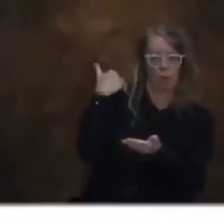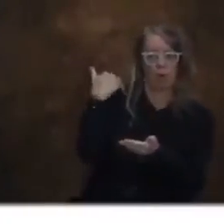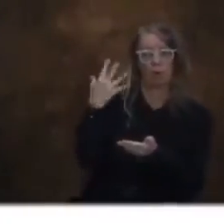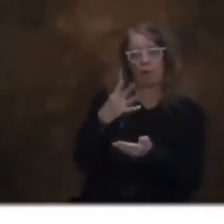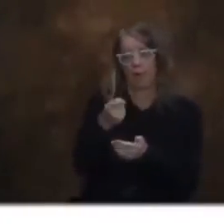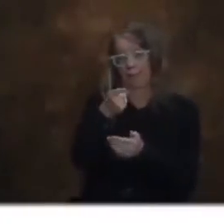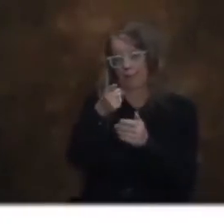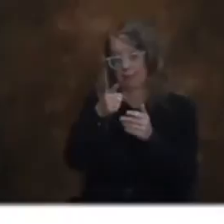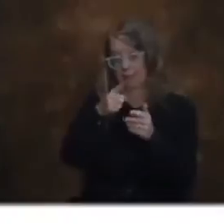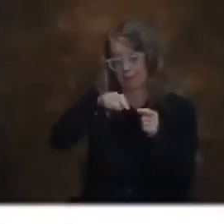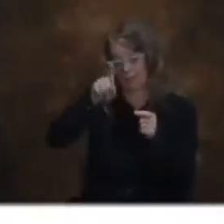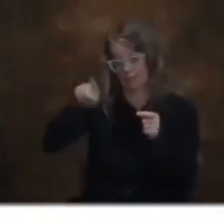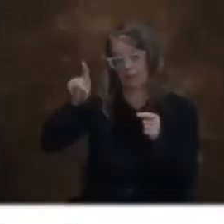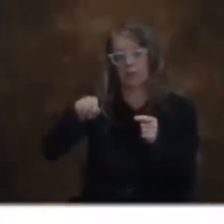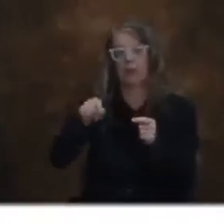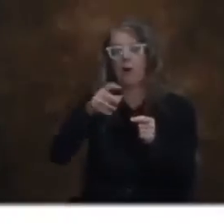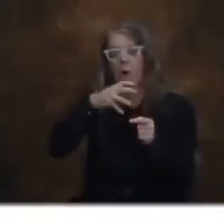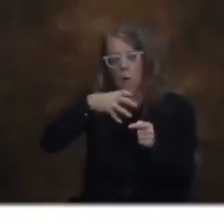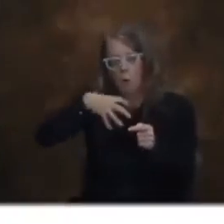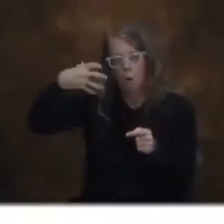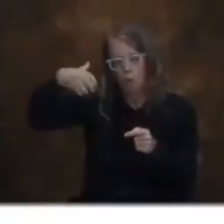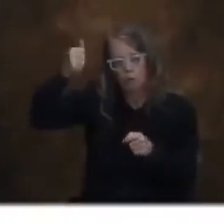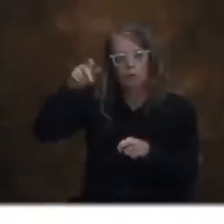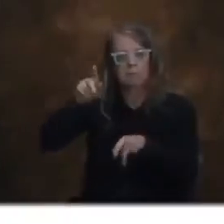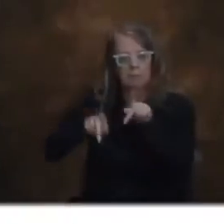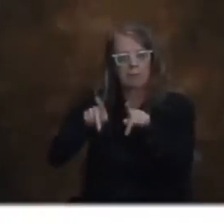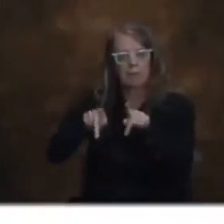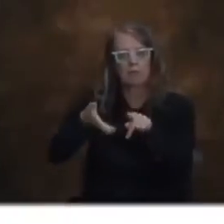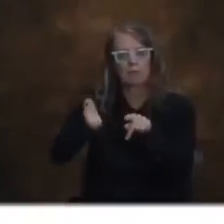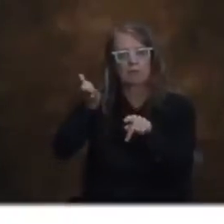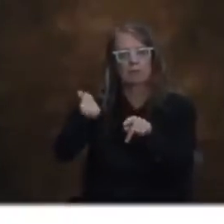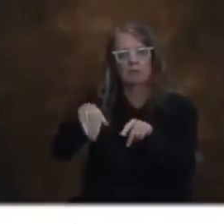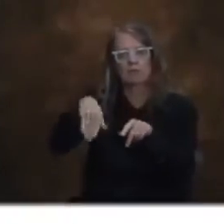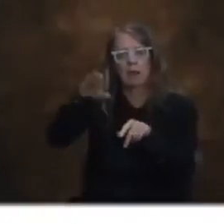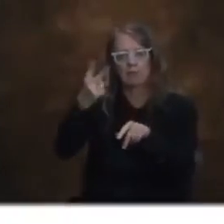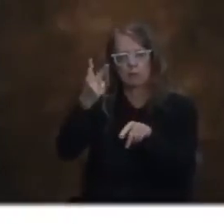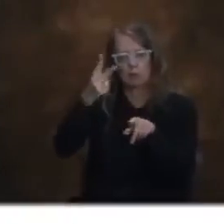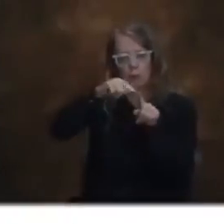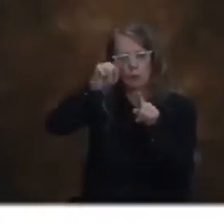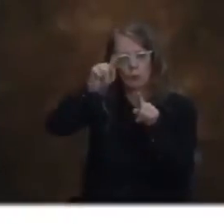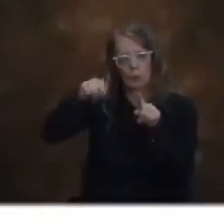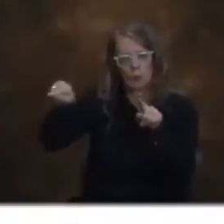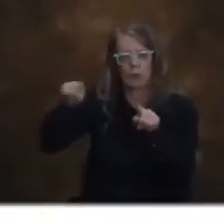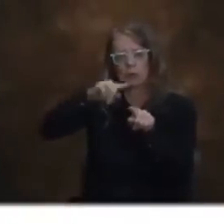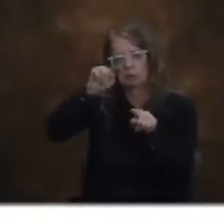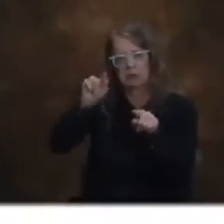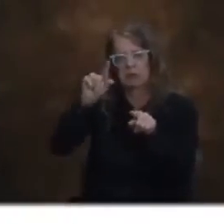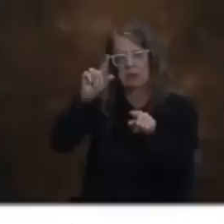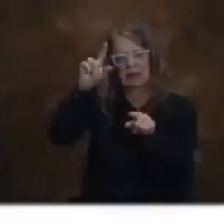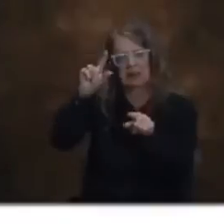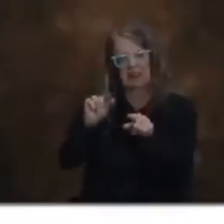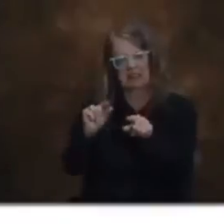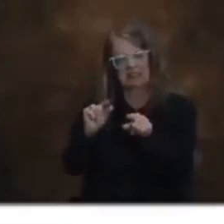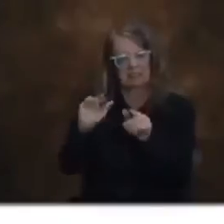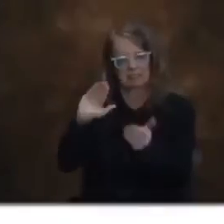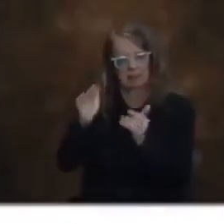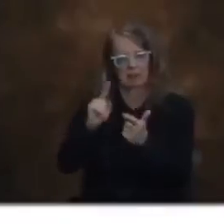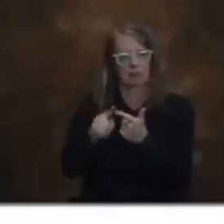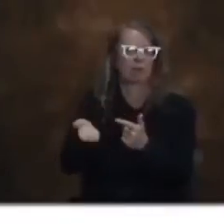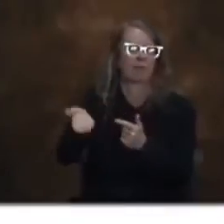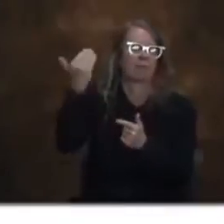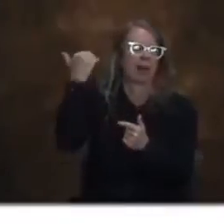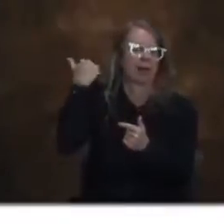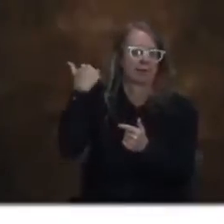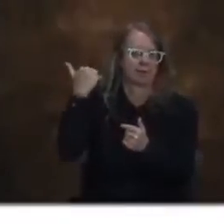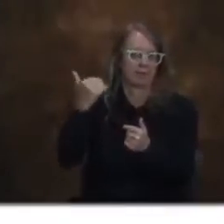diferencia entre las poblaciones más de edad más avanzada está en la parte superior y estemos por personalmente los